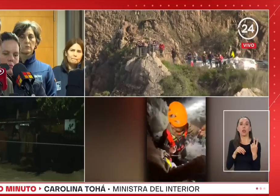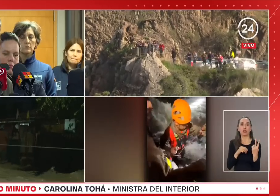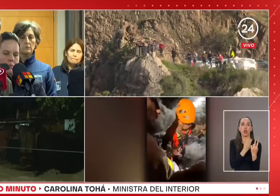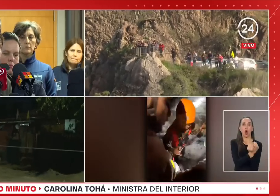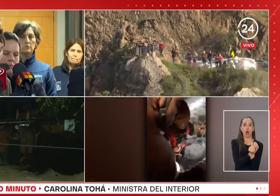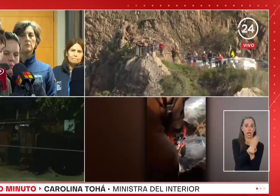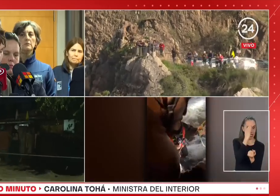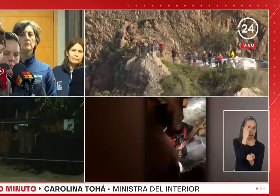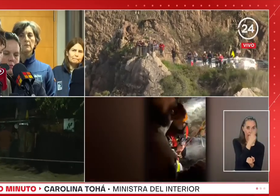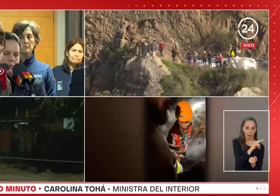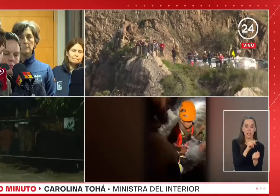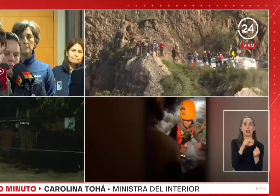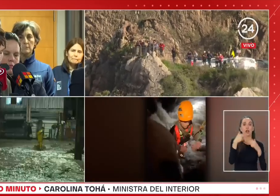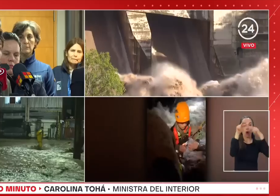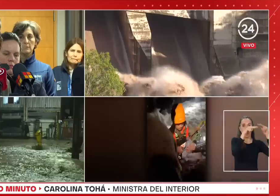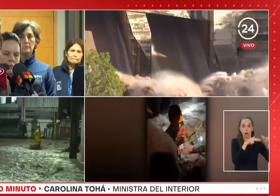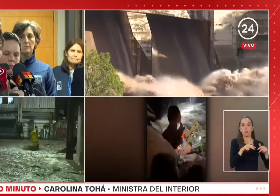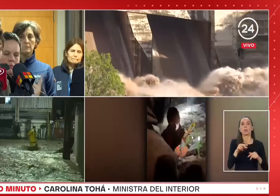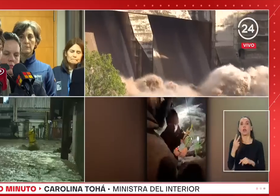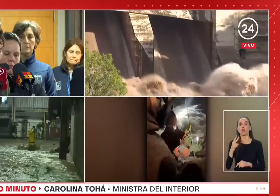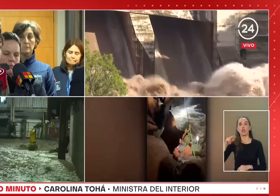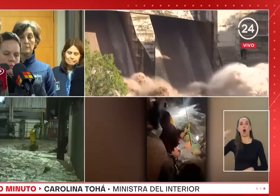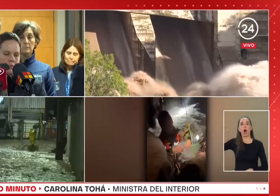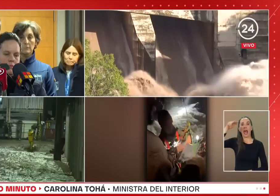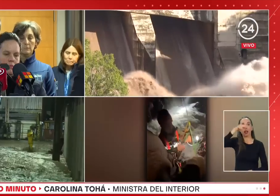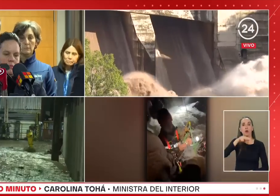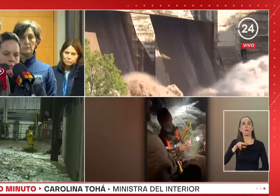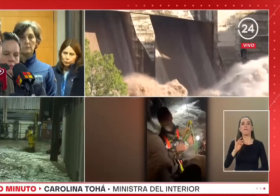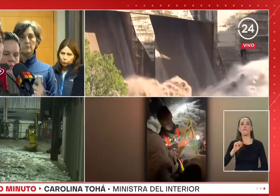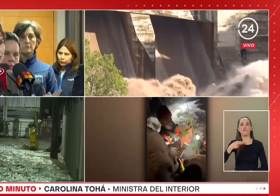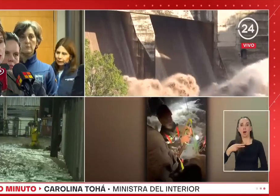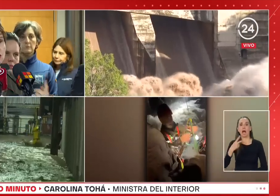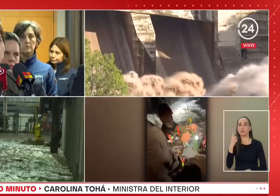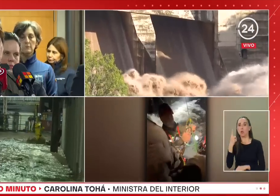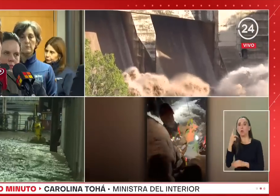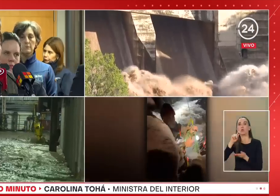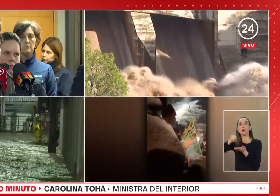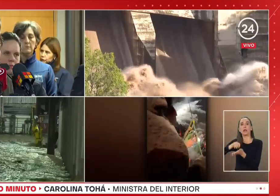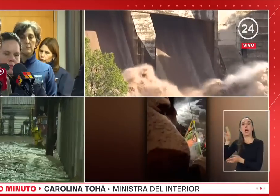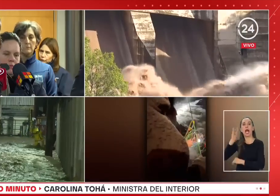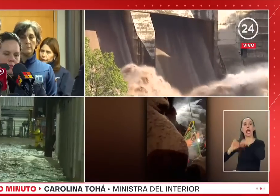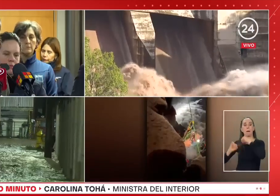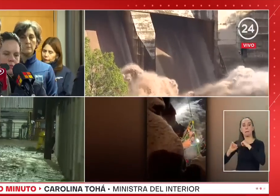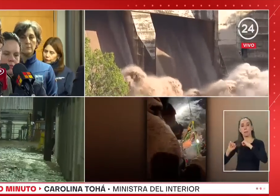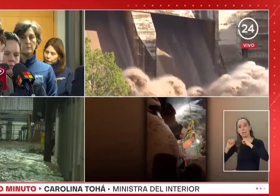helicóptero contratado que va a apoyar digamos va a ser observación y labores de monitoreo